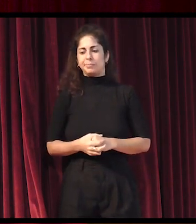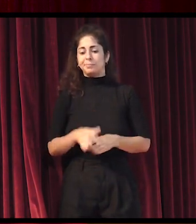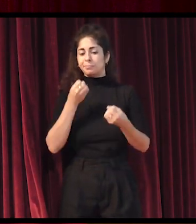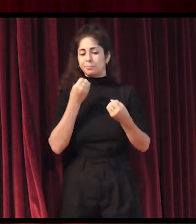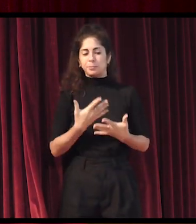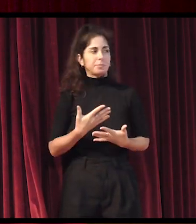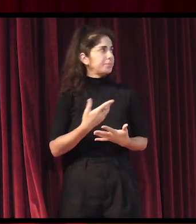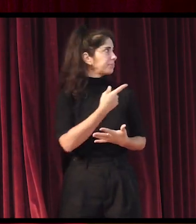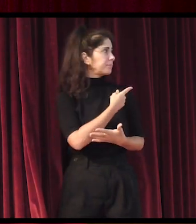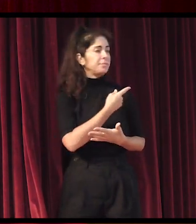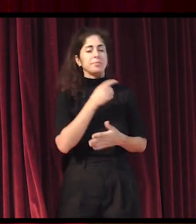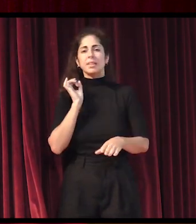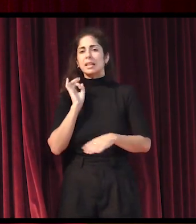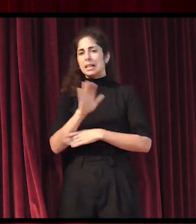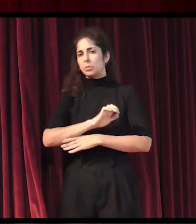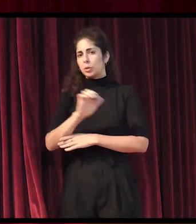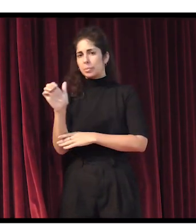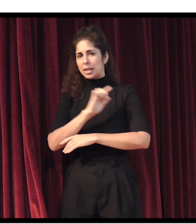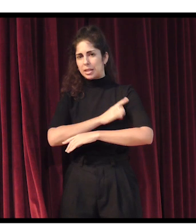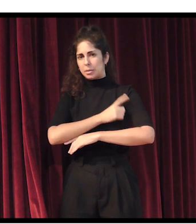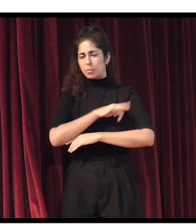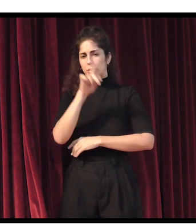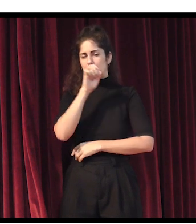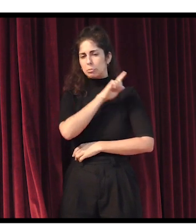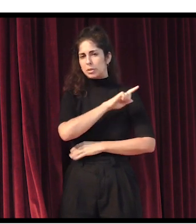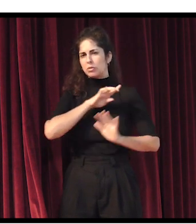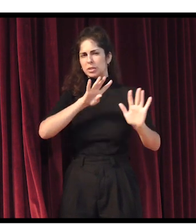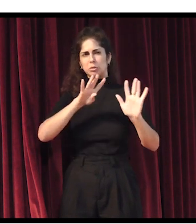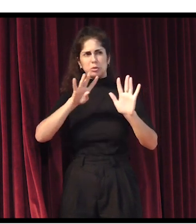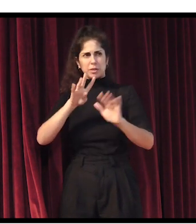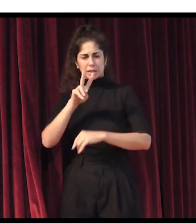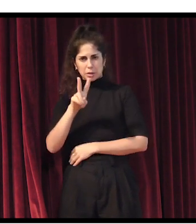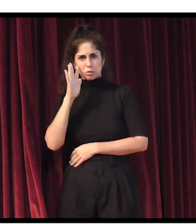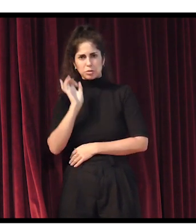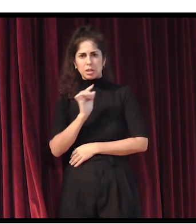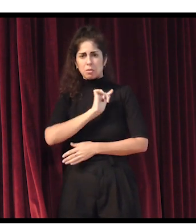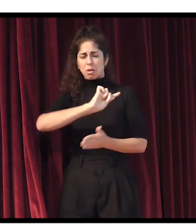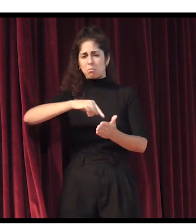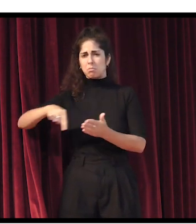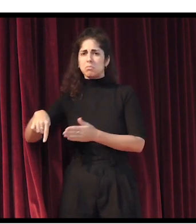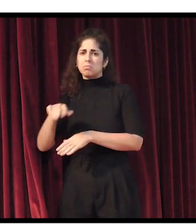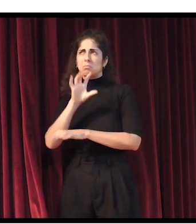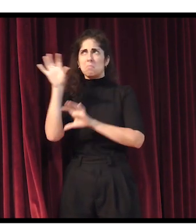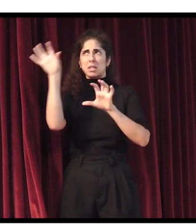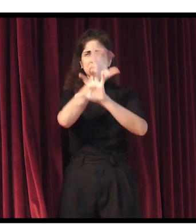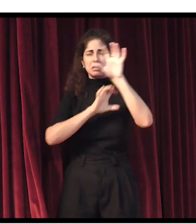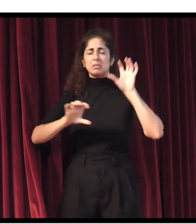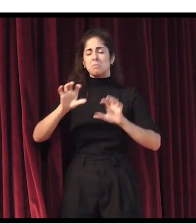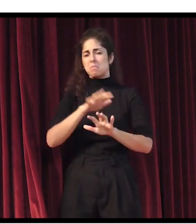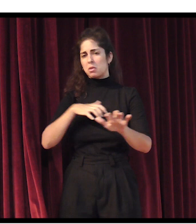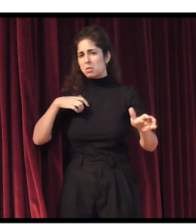Bueno, la Carta Europea del Deporte, creo que data de 1992, o donde fue firmada por la mayoría de los